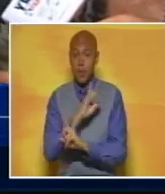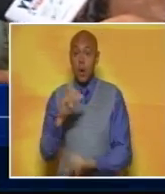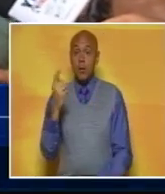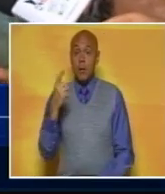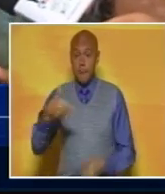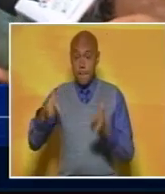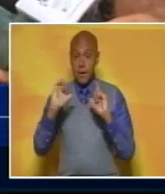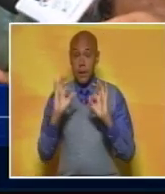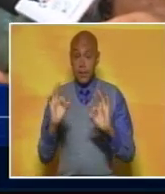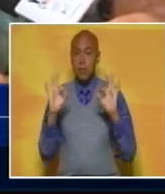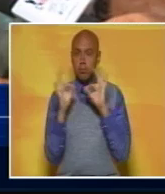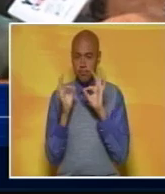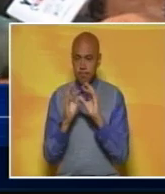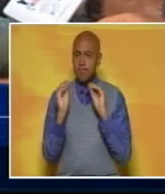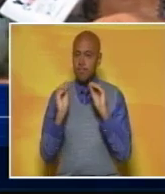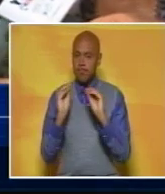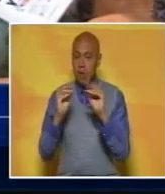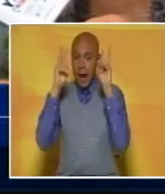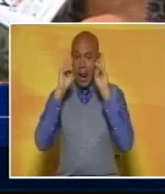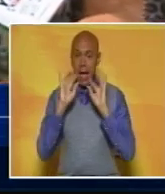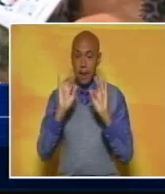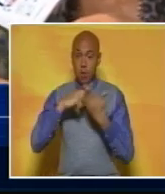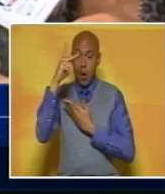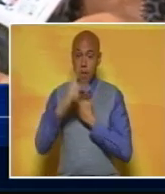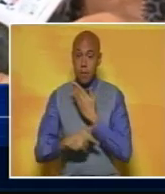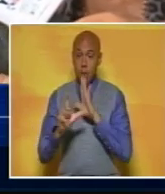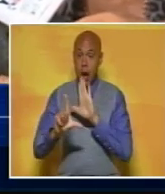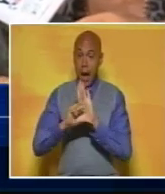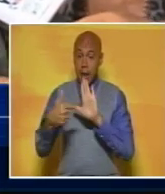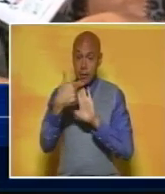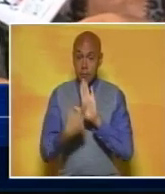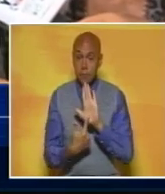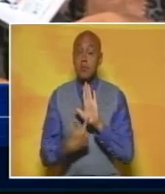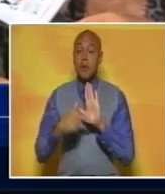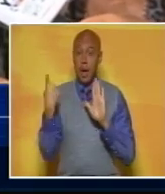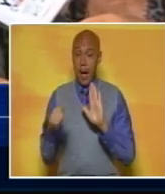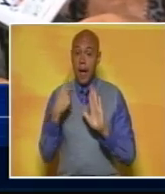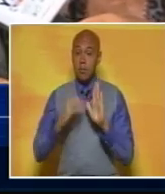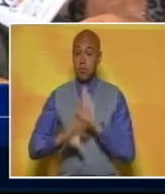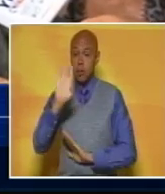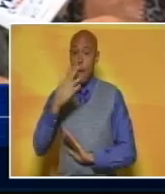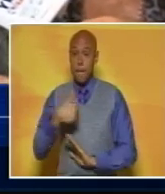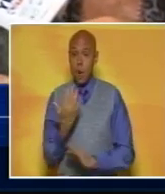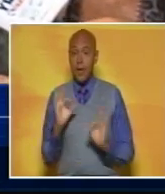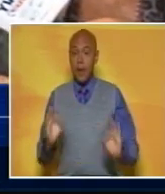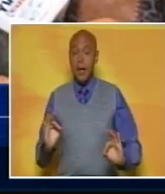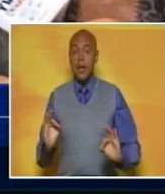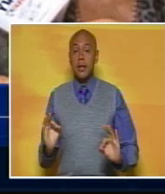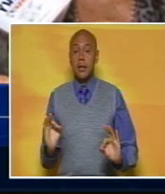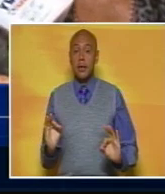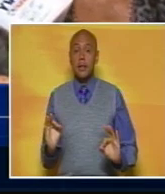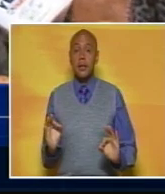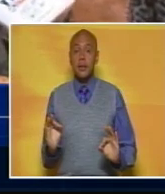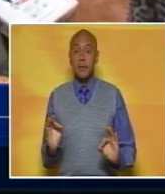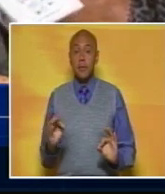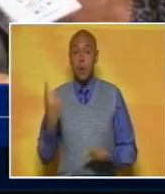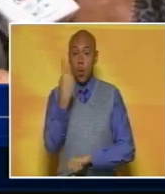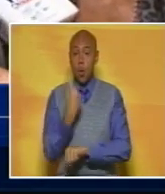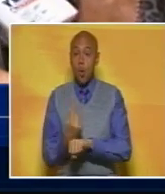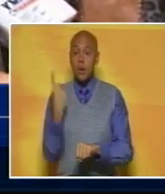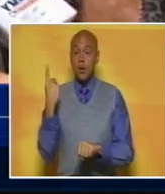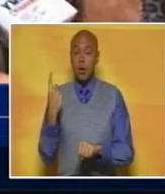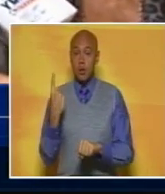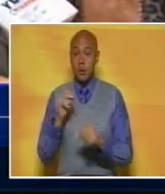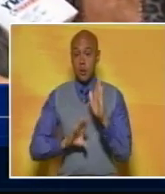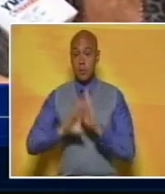consolidar esta ley que es de avanzada en la región, pero que ha sido un instrumento no solo para avanzar